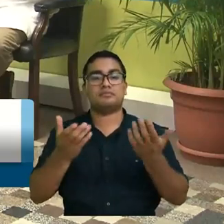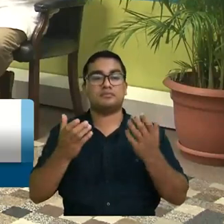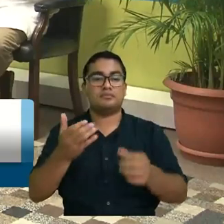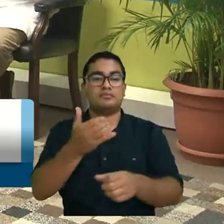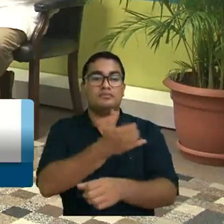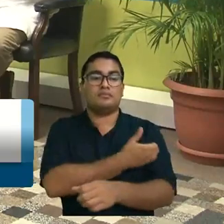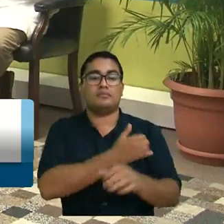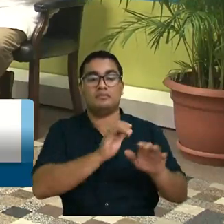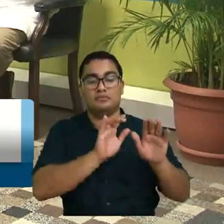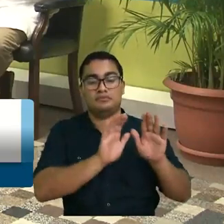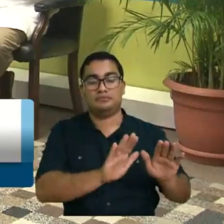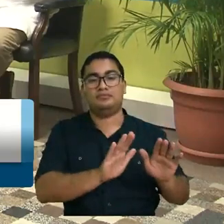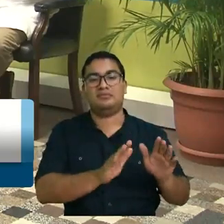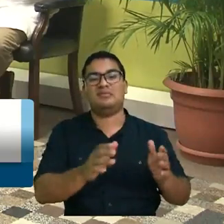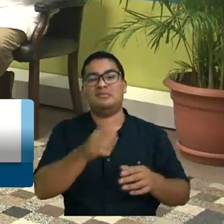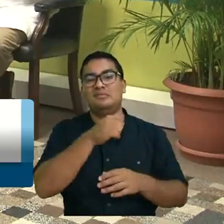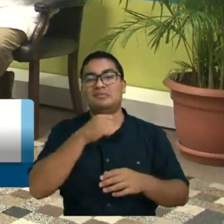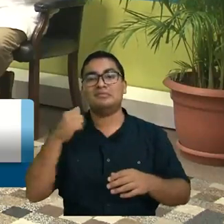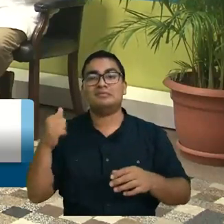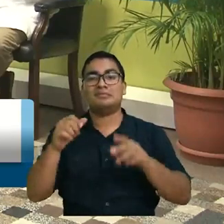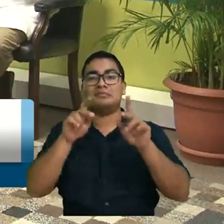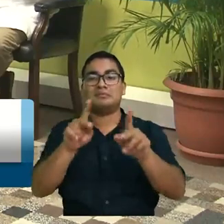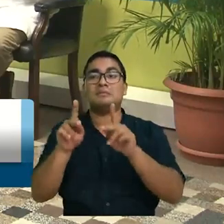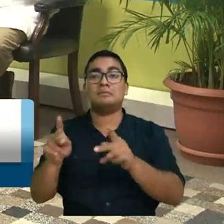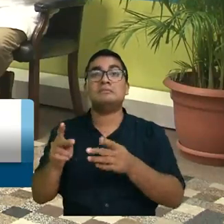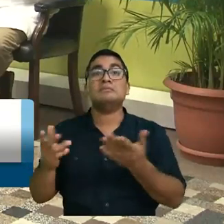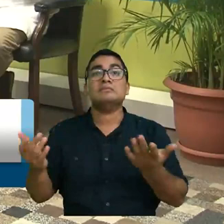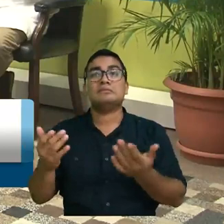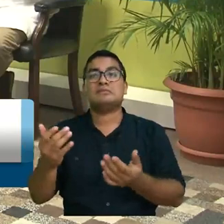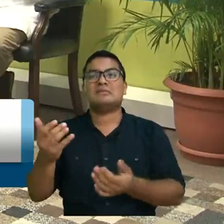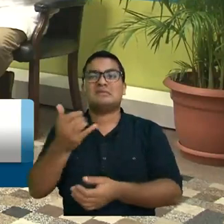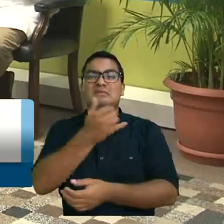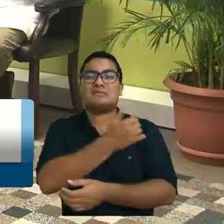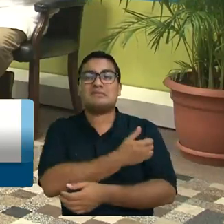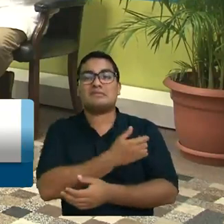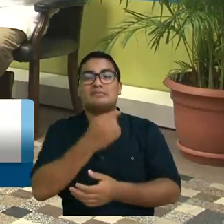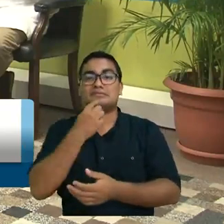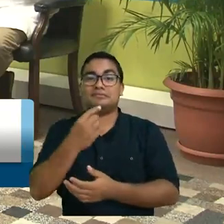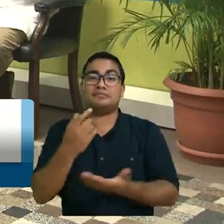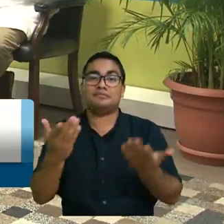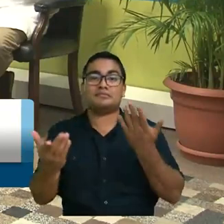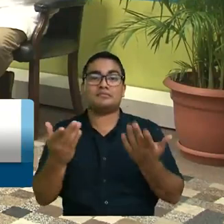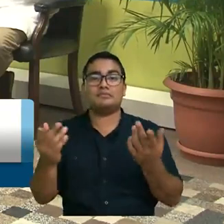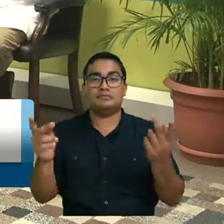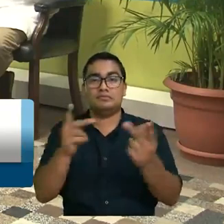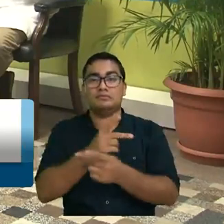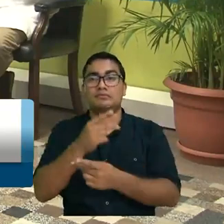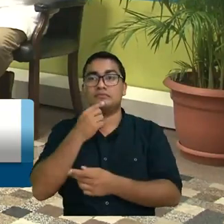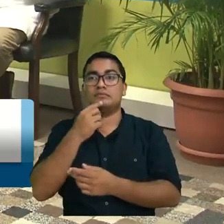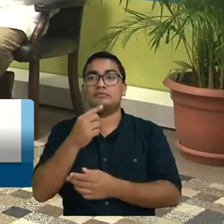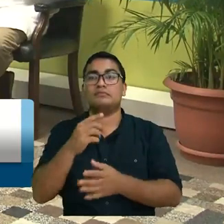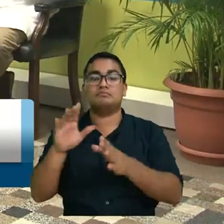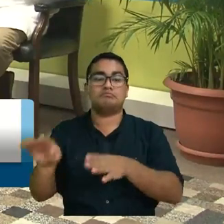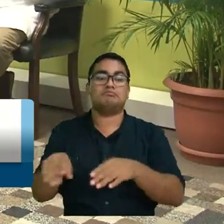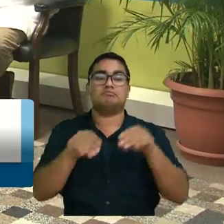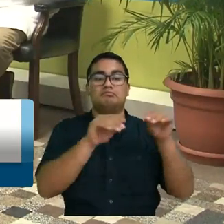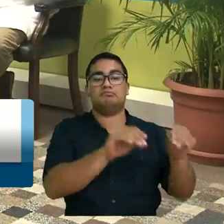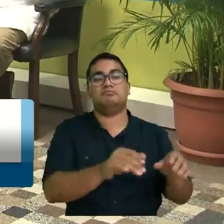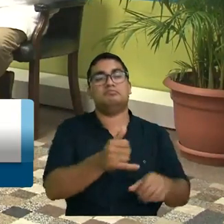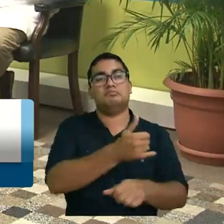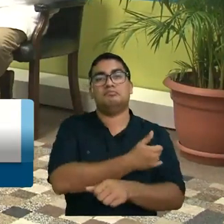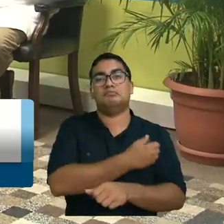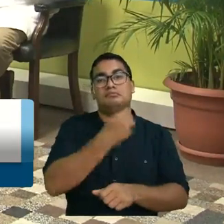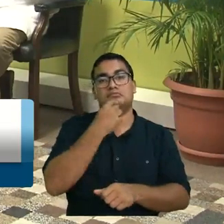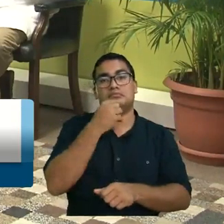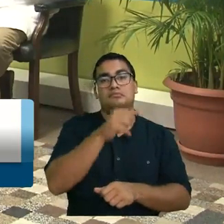hacerle el examen. Entonces, a las personas que vamos a hospitalizar, que nosotros detectamos con cierta gravedad, los remitimos al hospital y